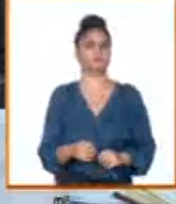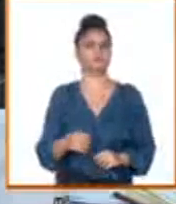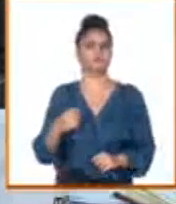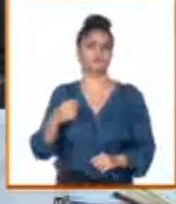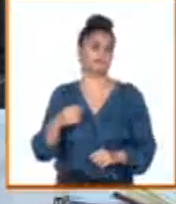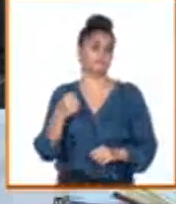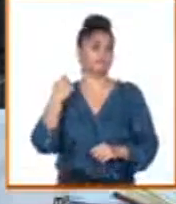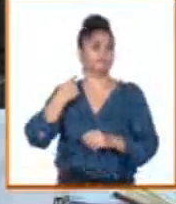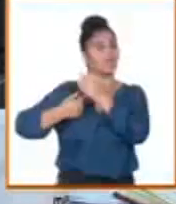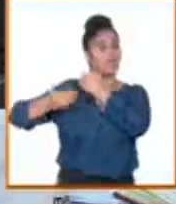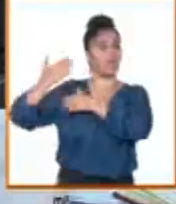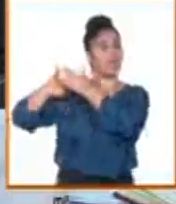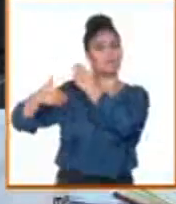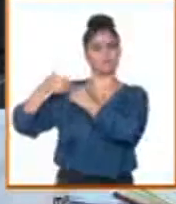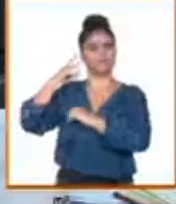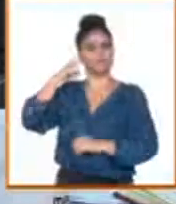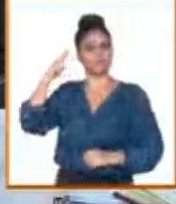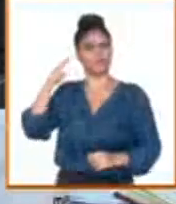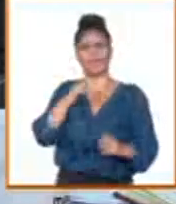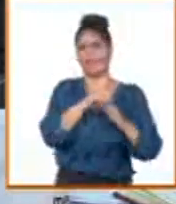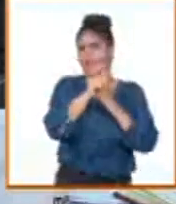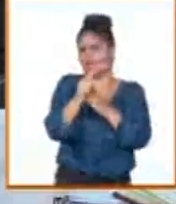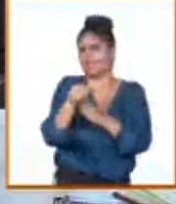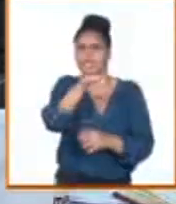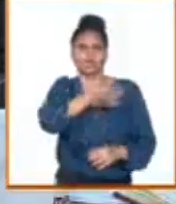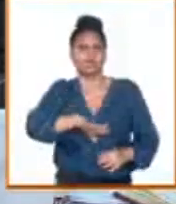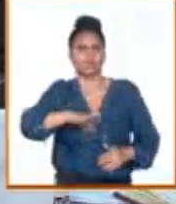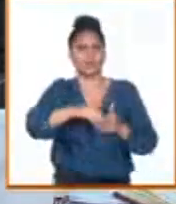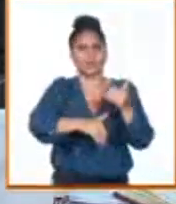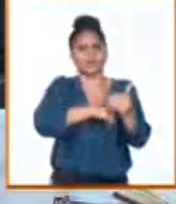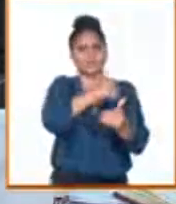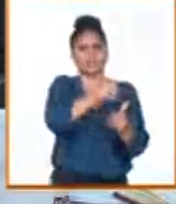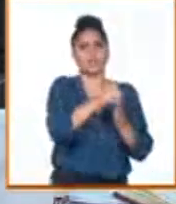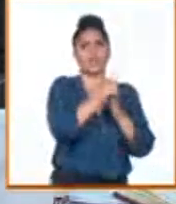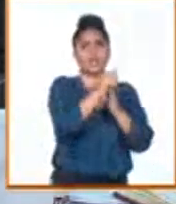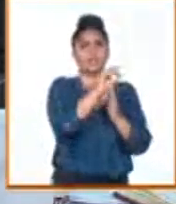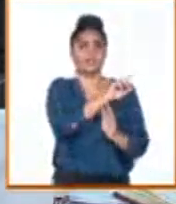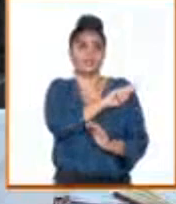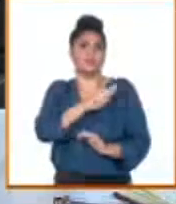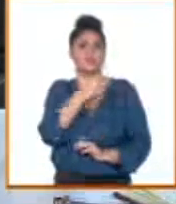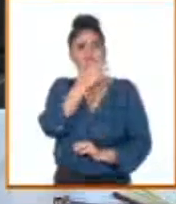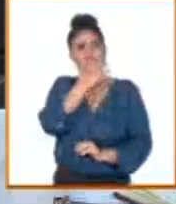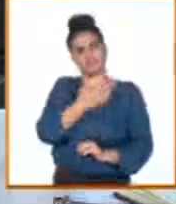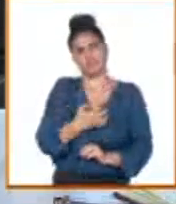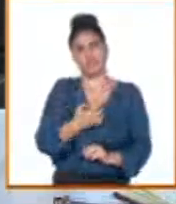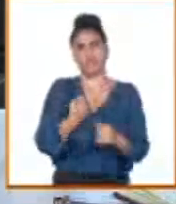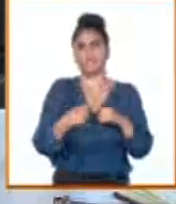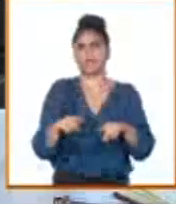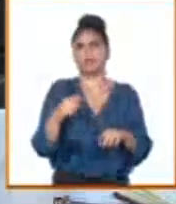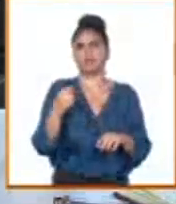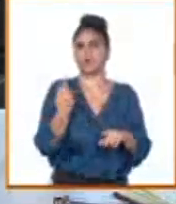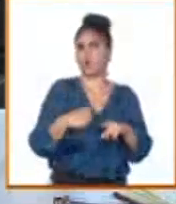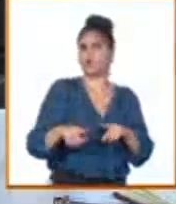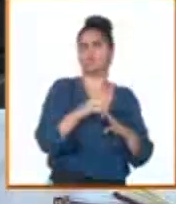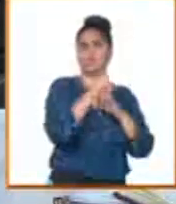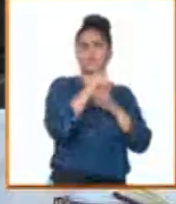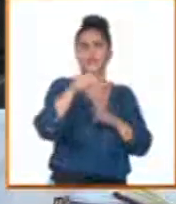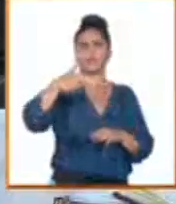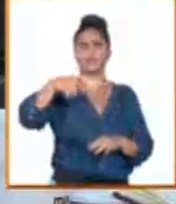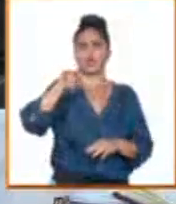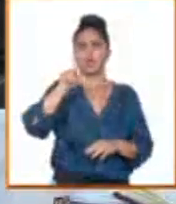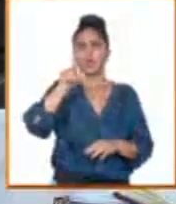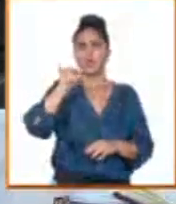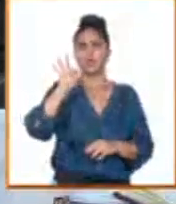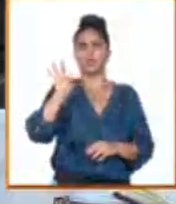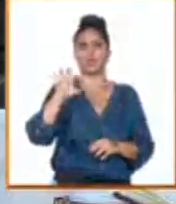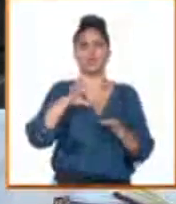mencionar, obviamente, como líder de todo ese proceso, a nuestro comandante en jefe Fidel, pero también a Julio García Luis, lo refería a Legañúa, a